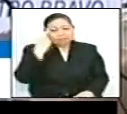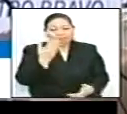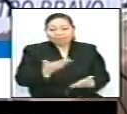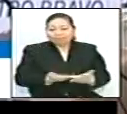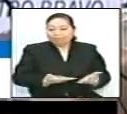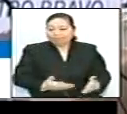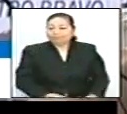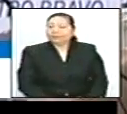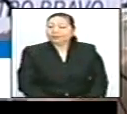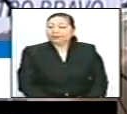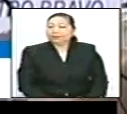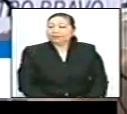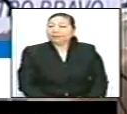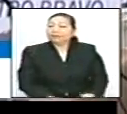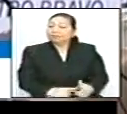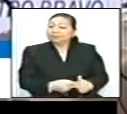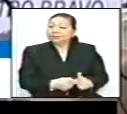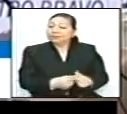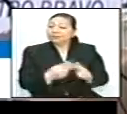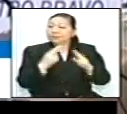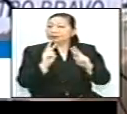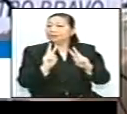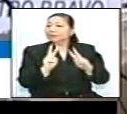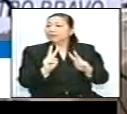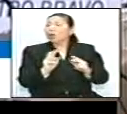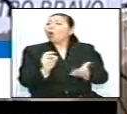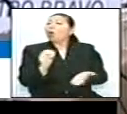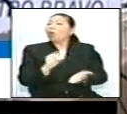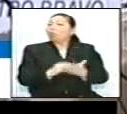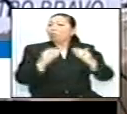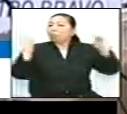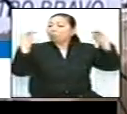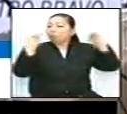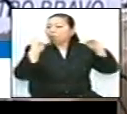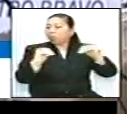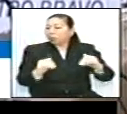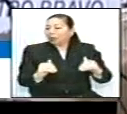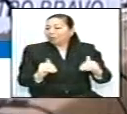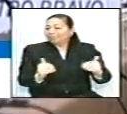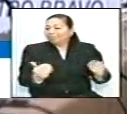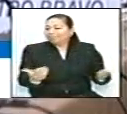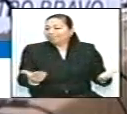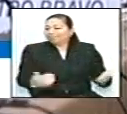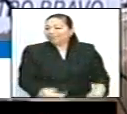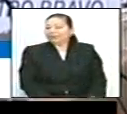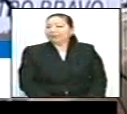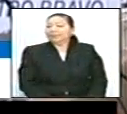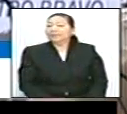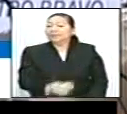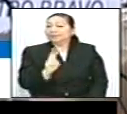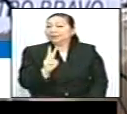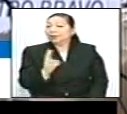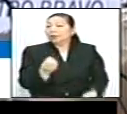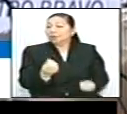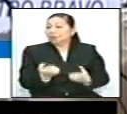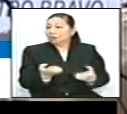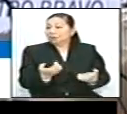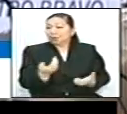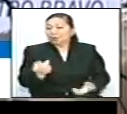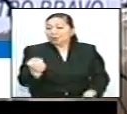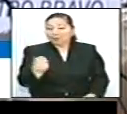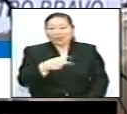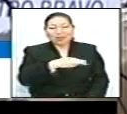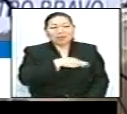Estamos levantando cabeza, empezando a levantar cabeza y otra vez abajo. Entonces, su visión como economista y como